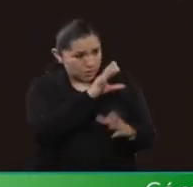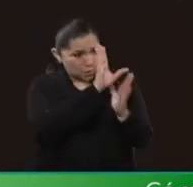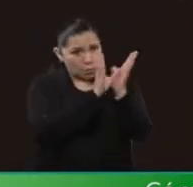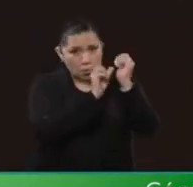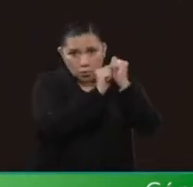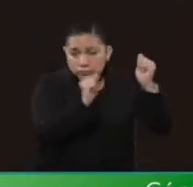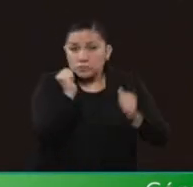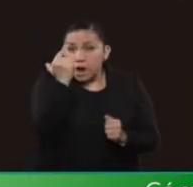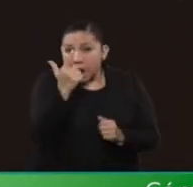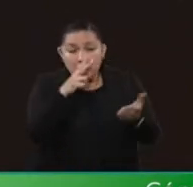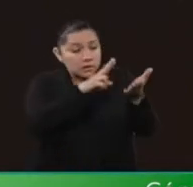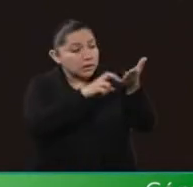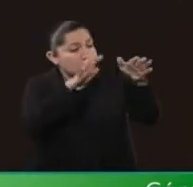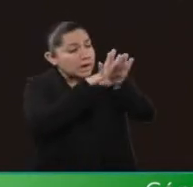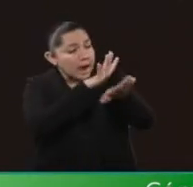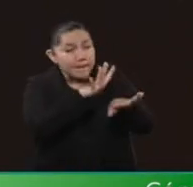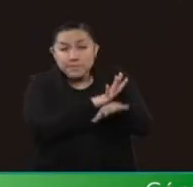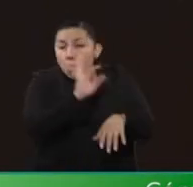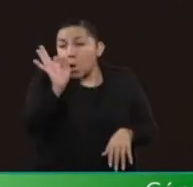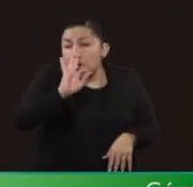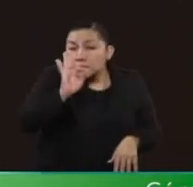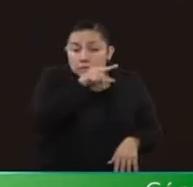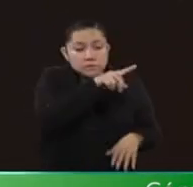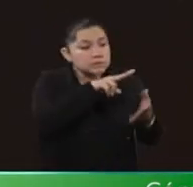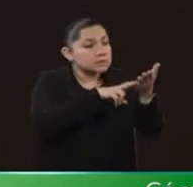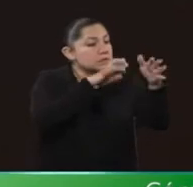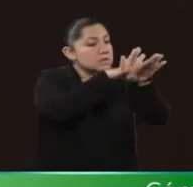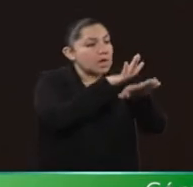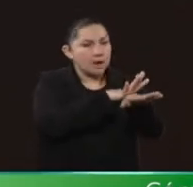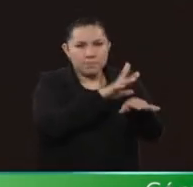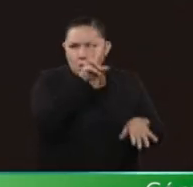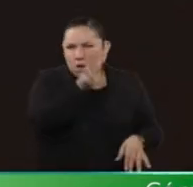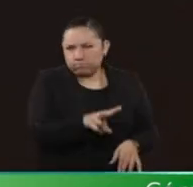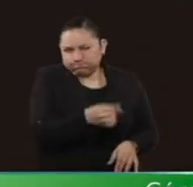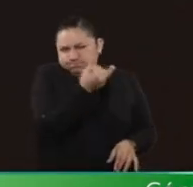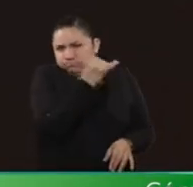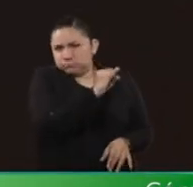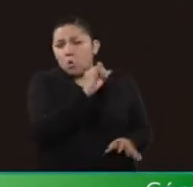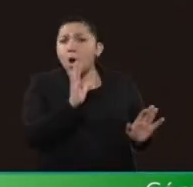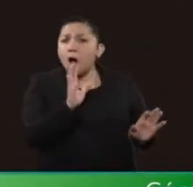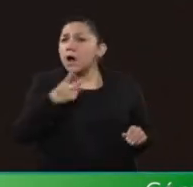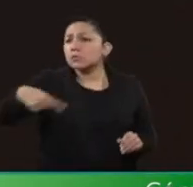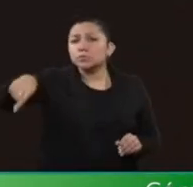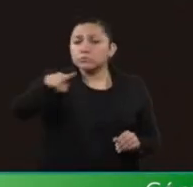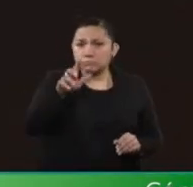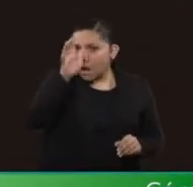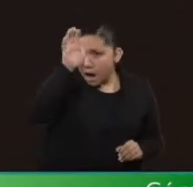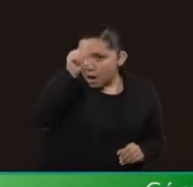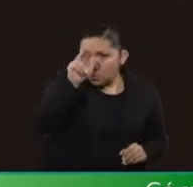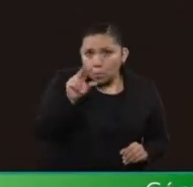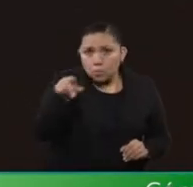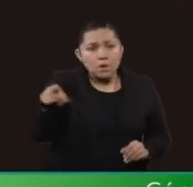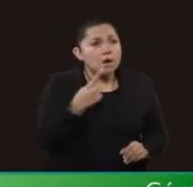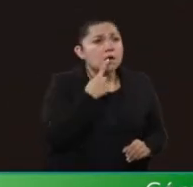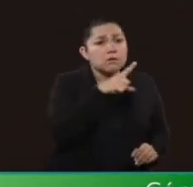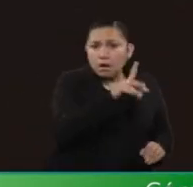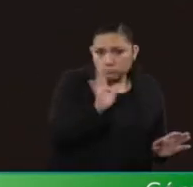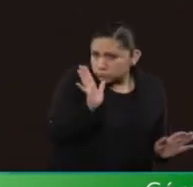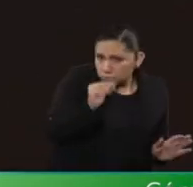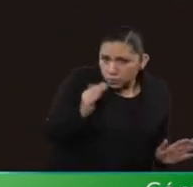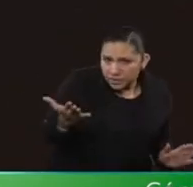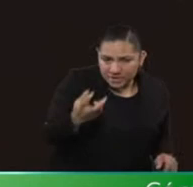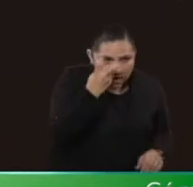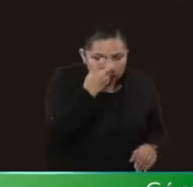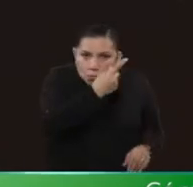impugnada. Poder sin límites es el que ustedes están buscando. Otro alcance de esta reforma es que abre